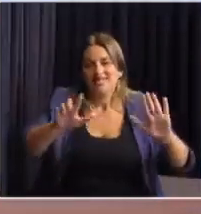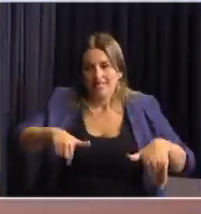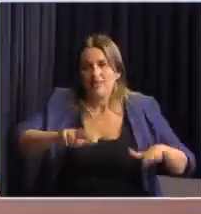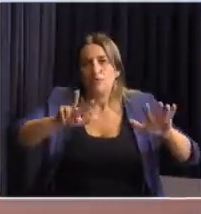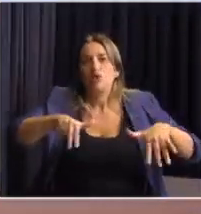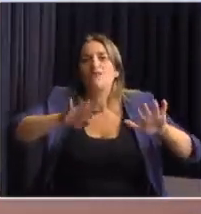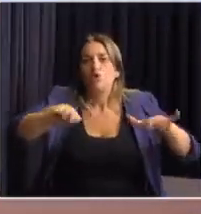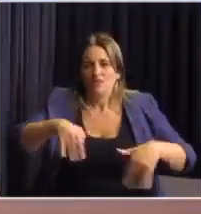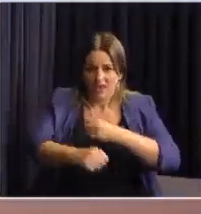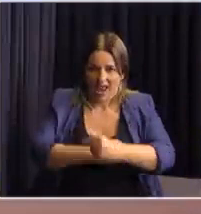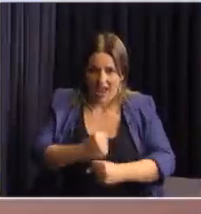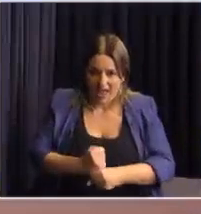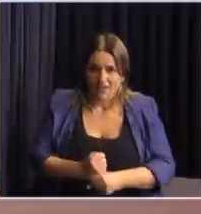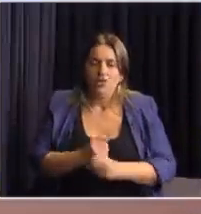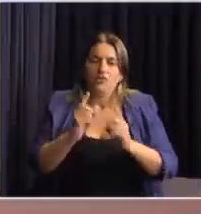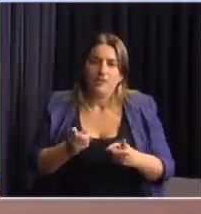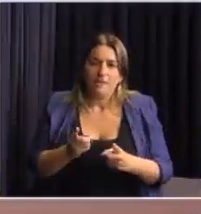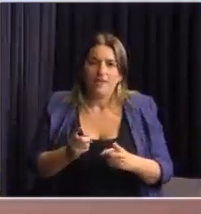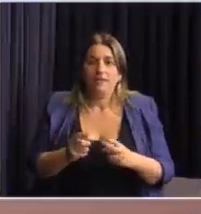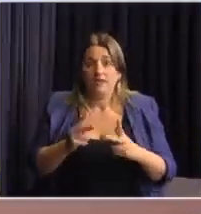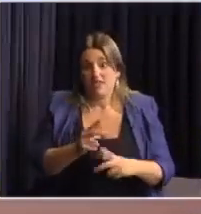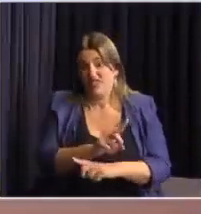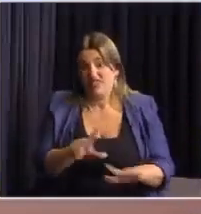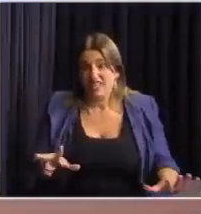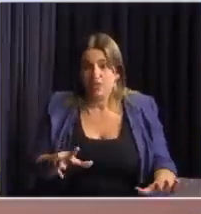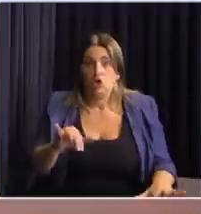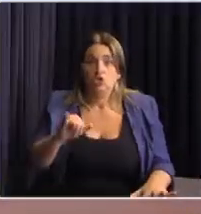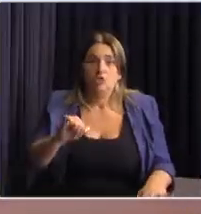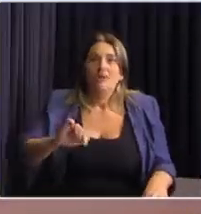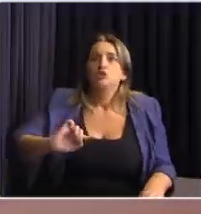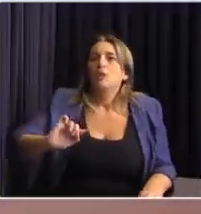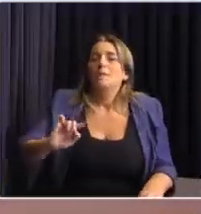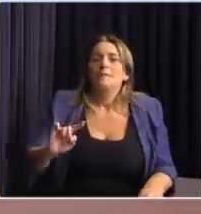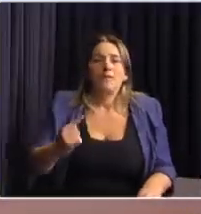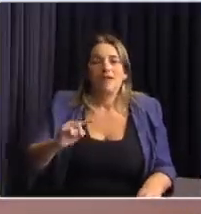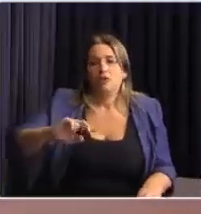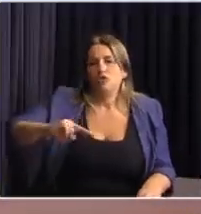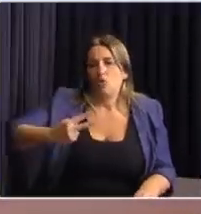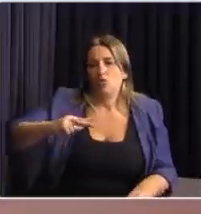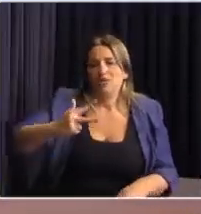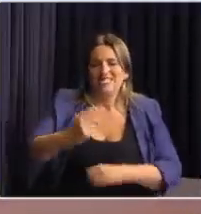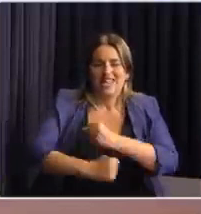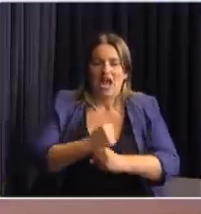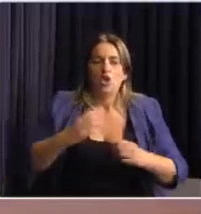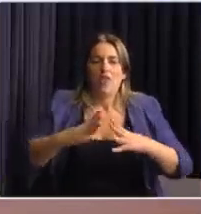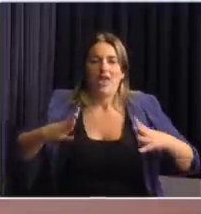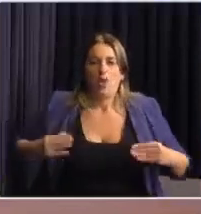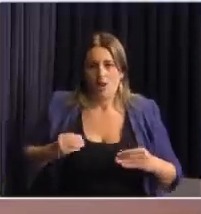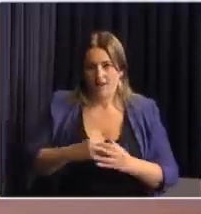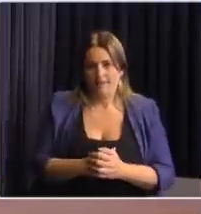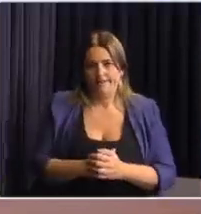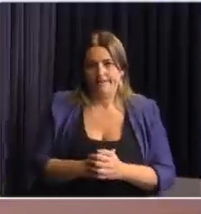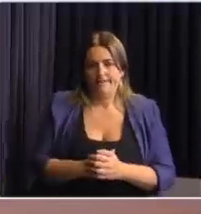y noveno. Y, repito, 18 de mayo, el primer ciclo de educación primaria,